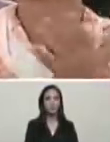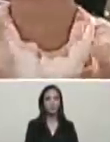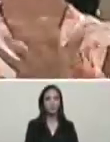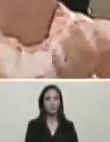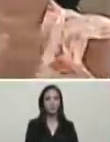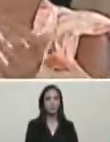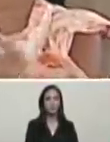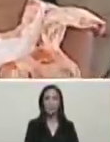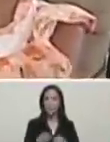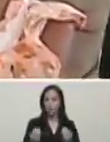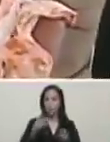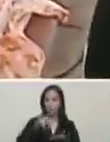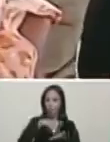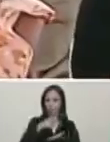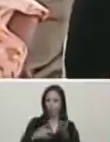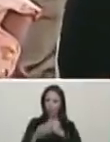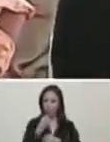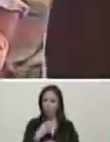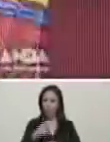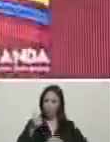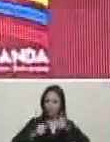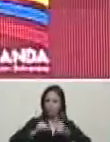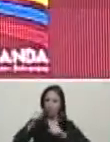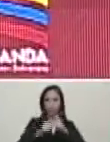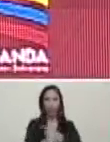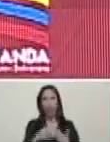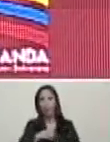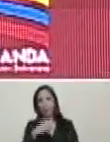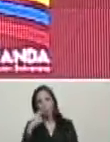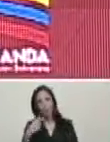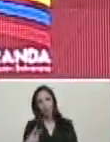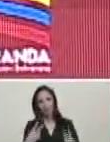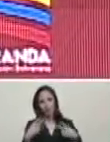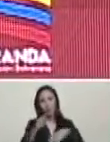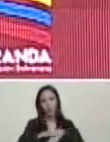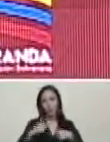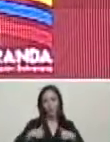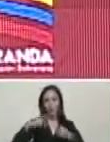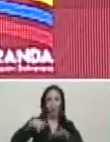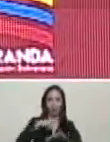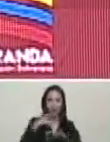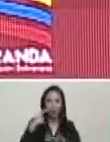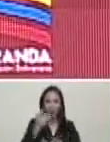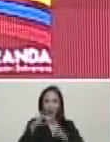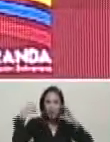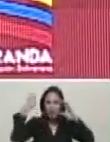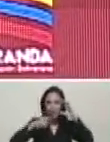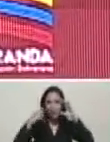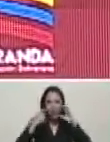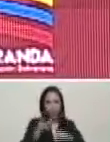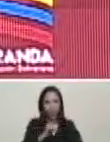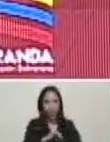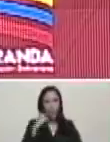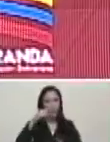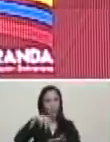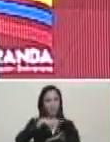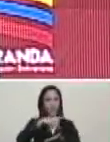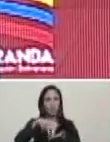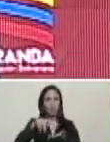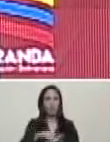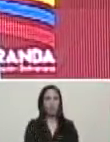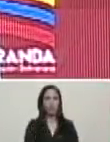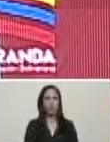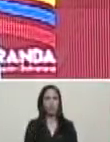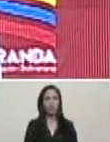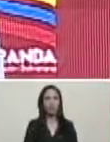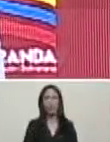¿Cómo salió el baile? Yo no lo pude ver porque estaba bailando. No sé si hay imágenes ahí. Podemos repetir imágenes del baile.